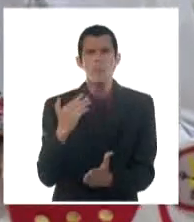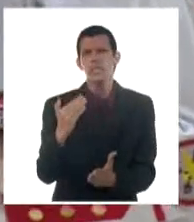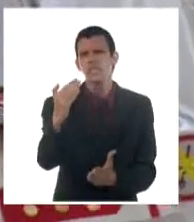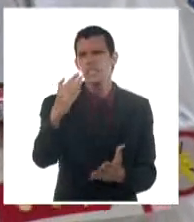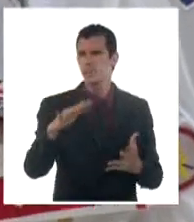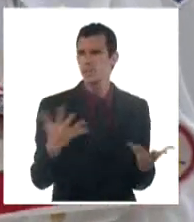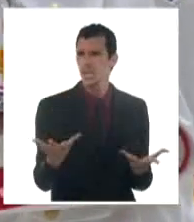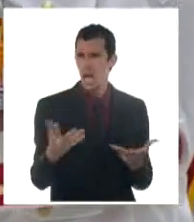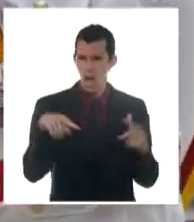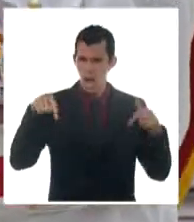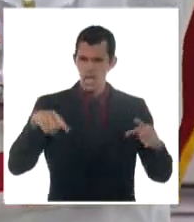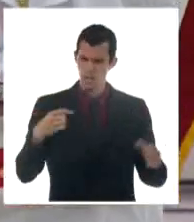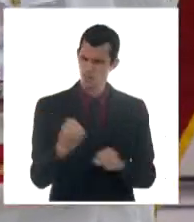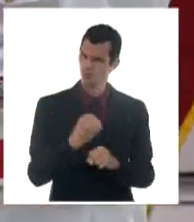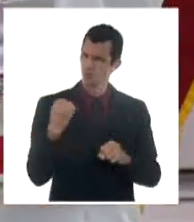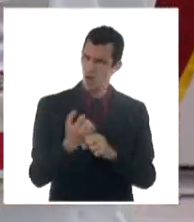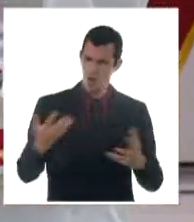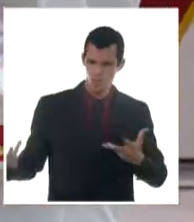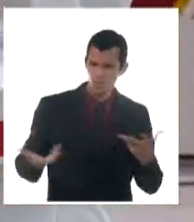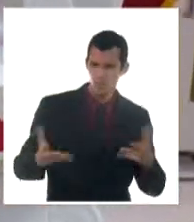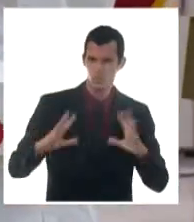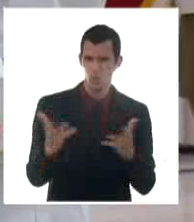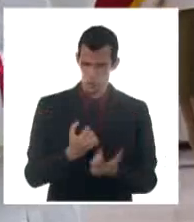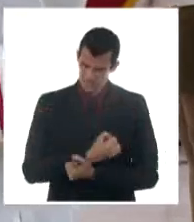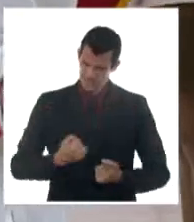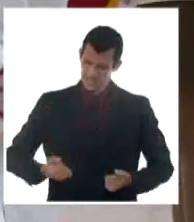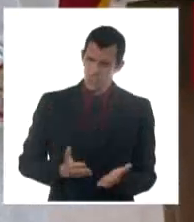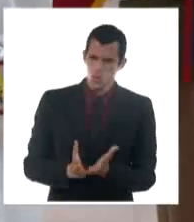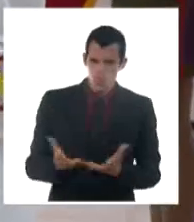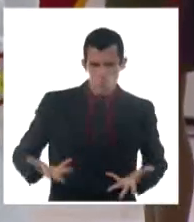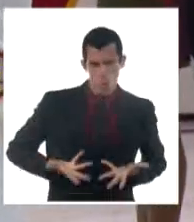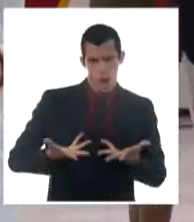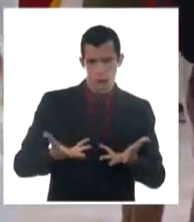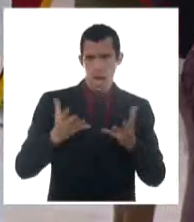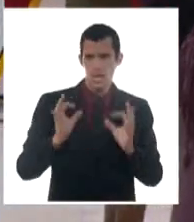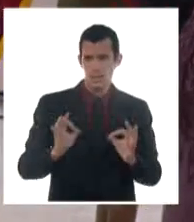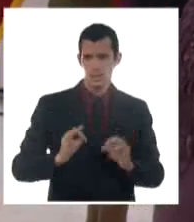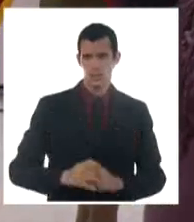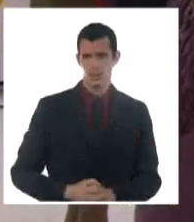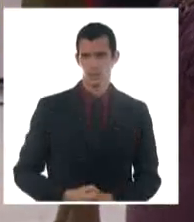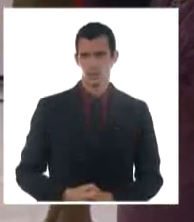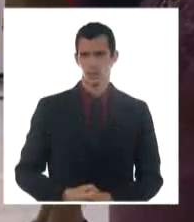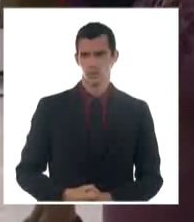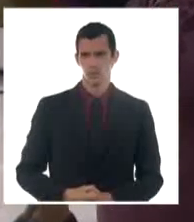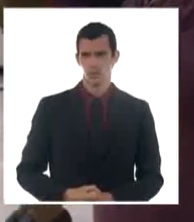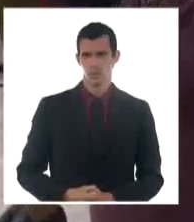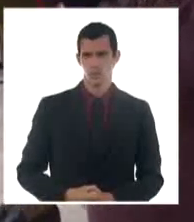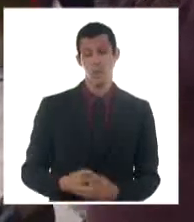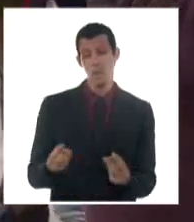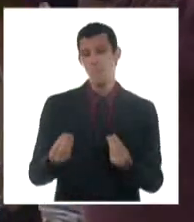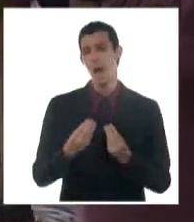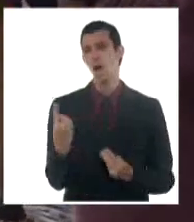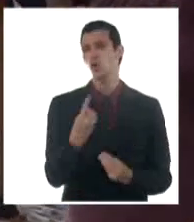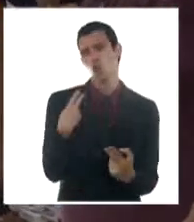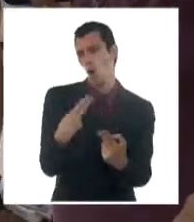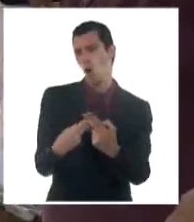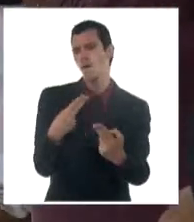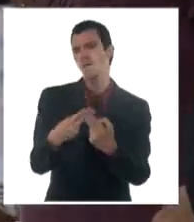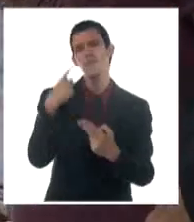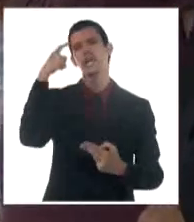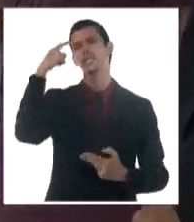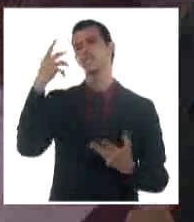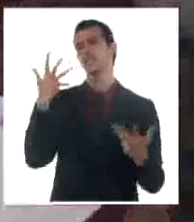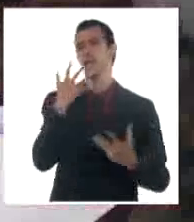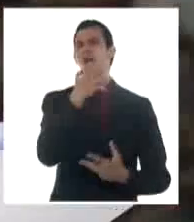viva, que trabaja, resiste y avanza. Nos anima la convicción de victoria que nos ha inculcado Fidel